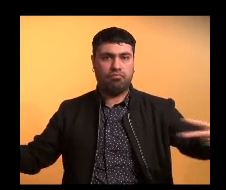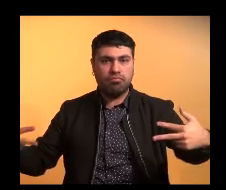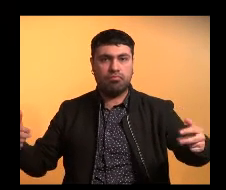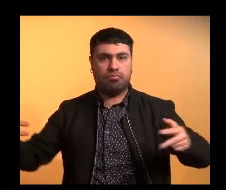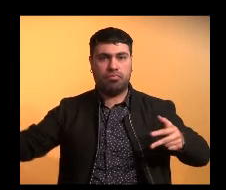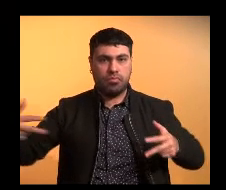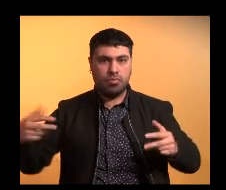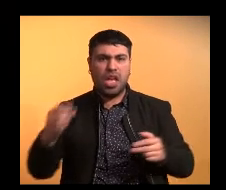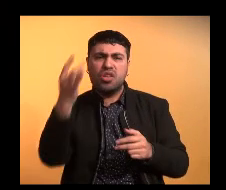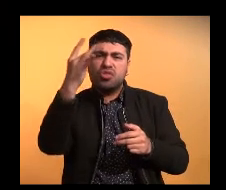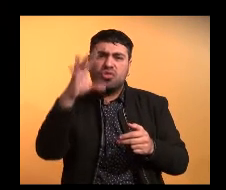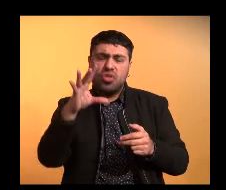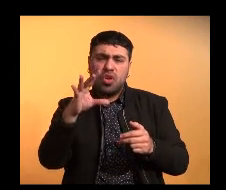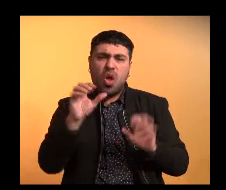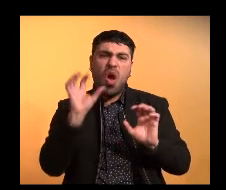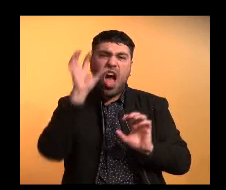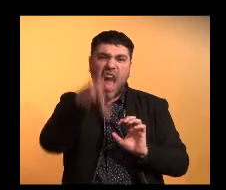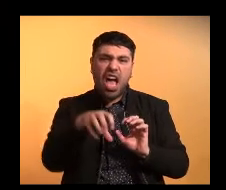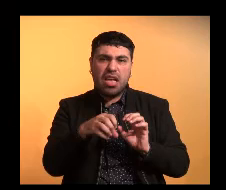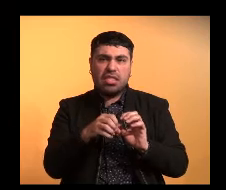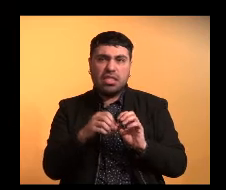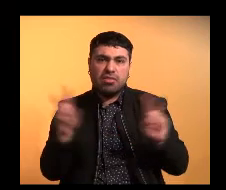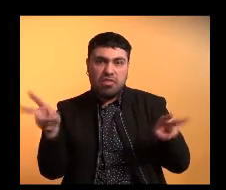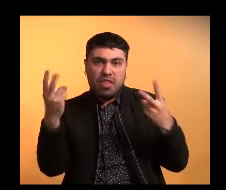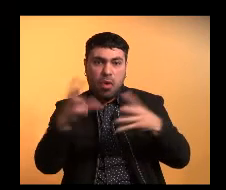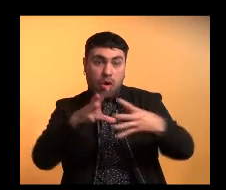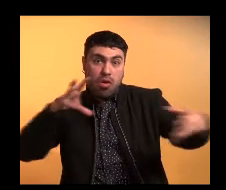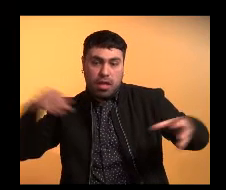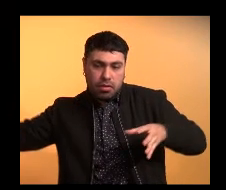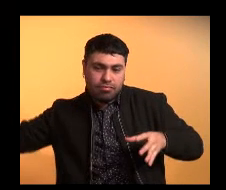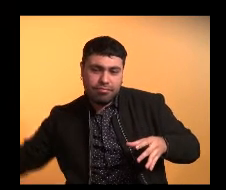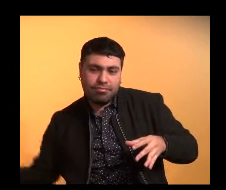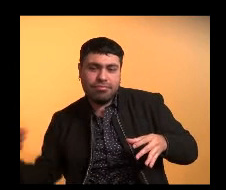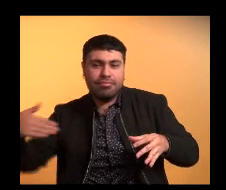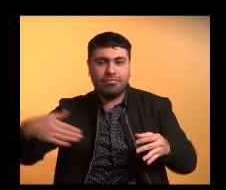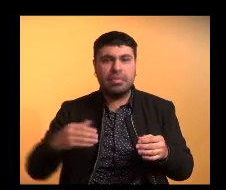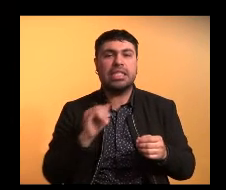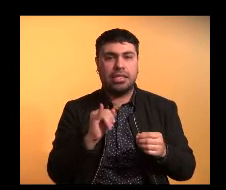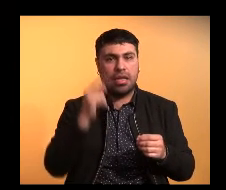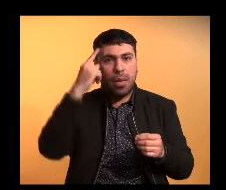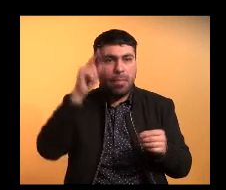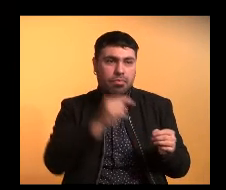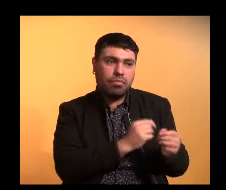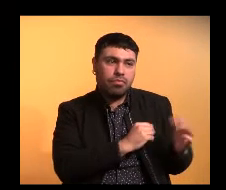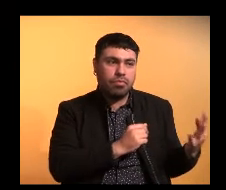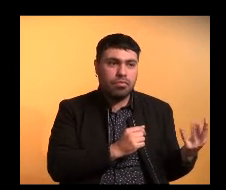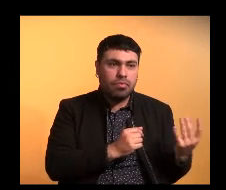organismos que están flotando es muy difícil que puedan ingresar y penetrar, en este caso, a la Antártica.